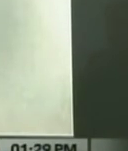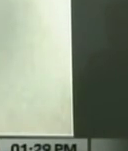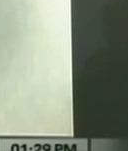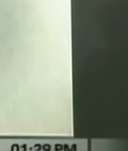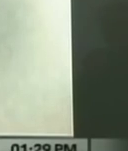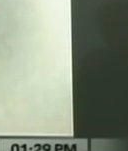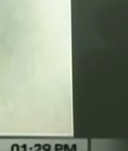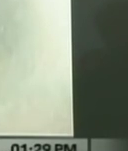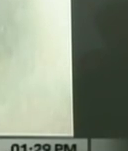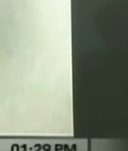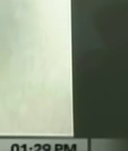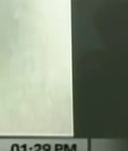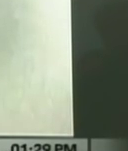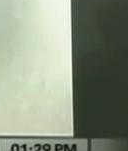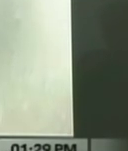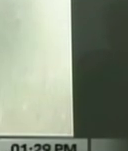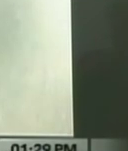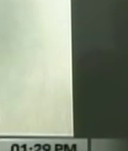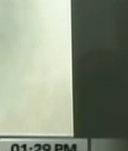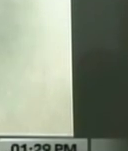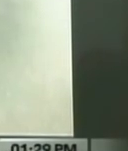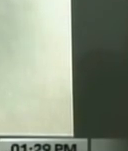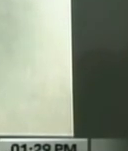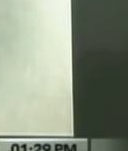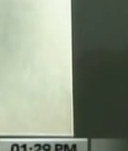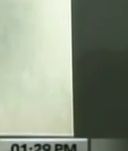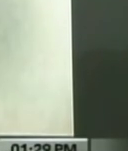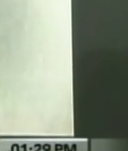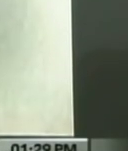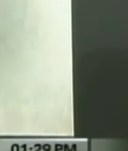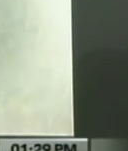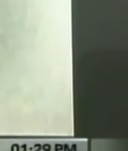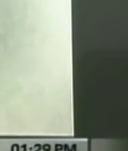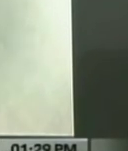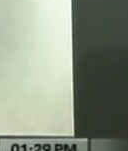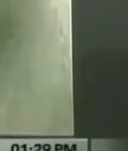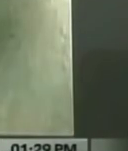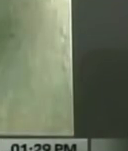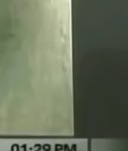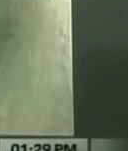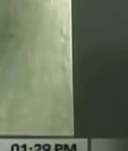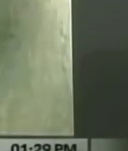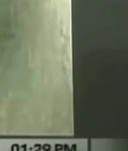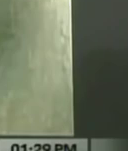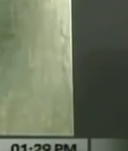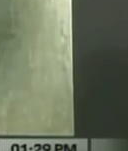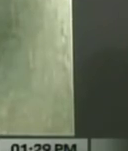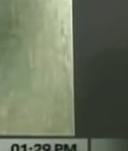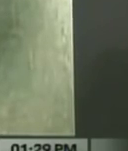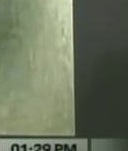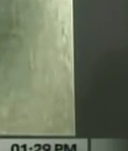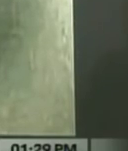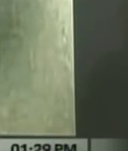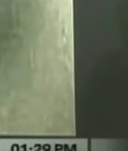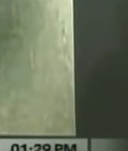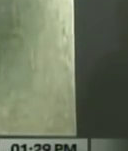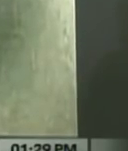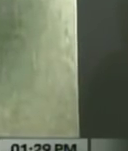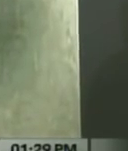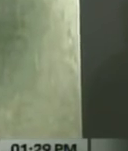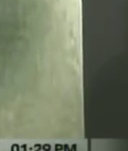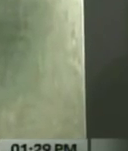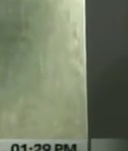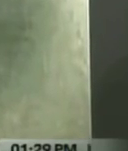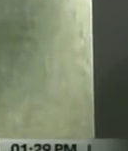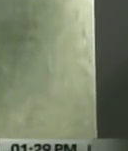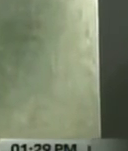otra cámara encontrada en el sector. Esta es más relevante. La tribuna estaba en aquel sector. Aquí van saliendo casi a